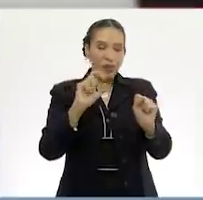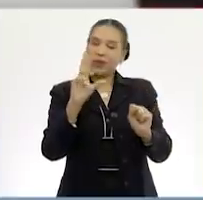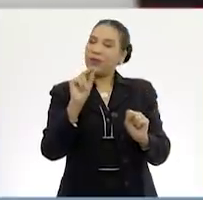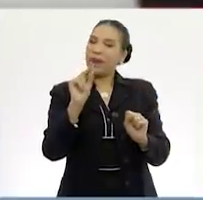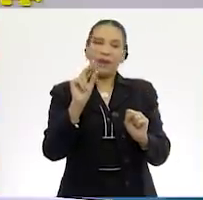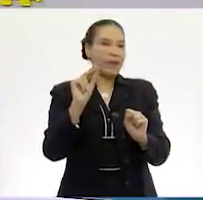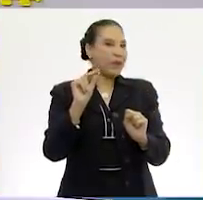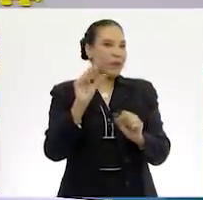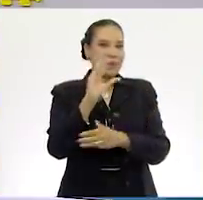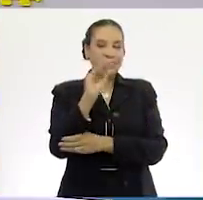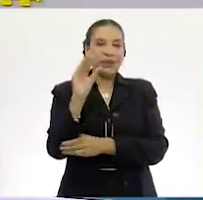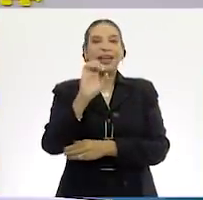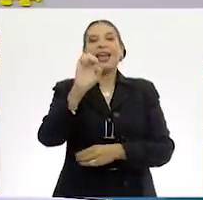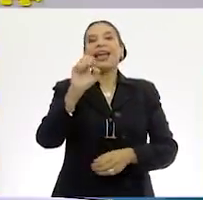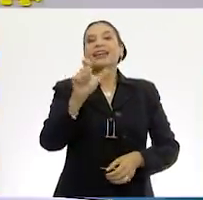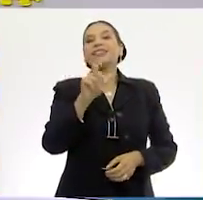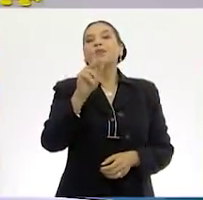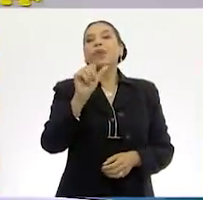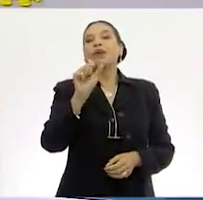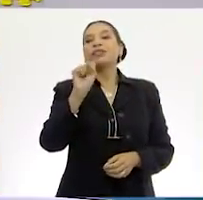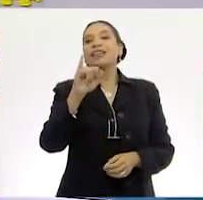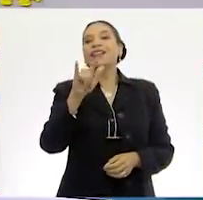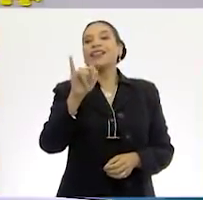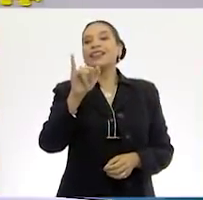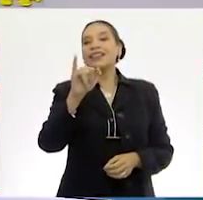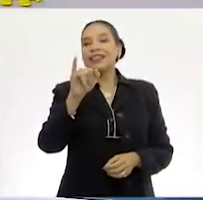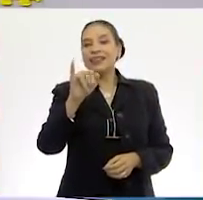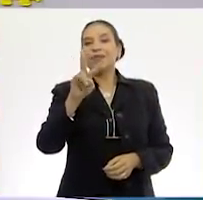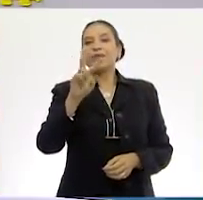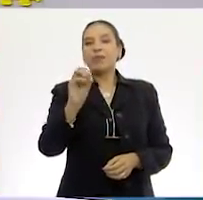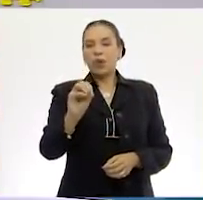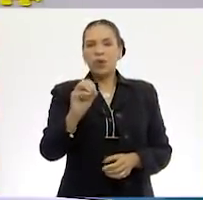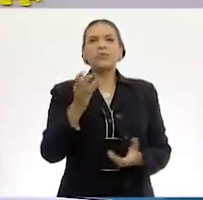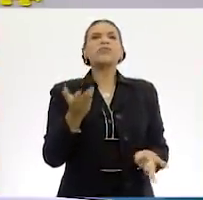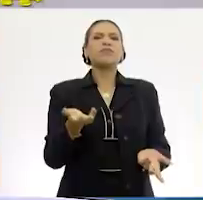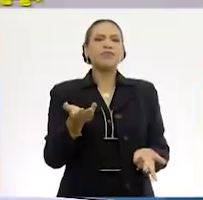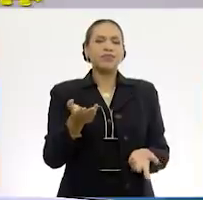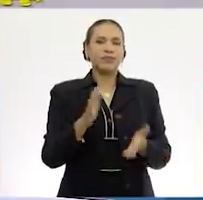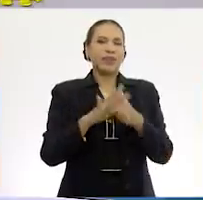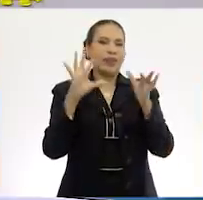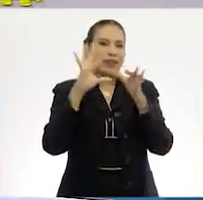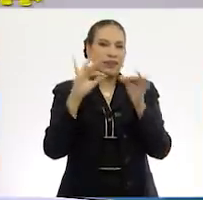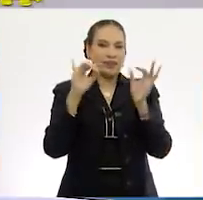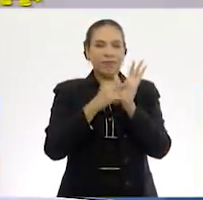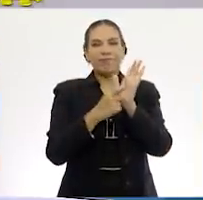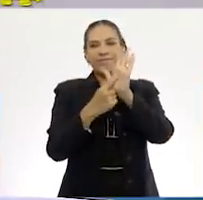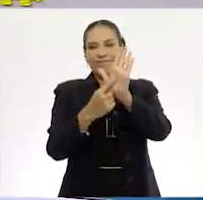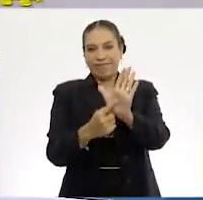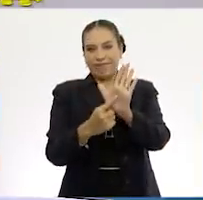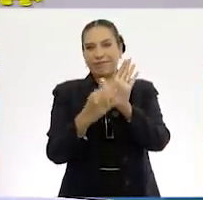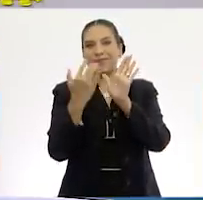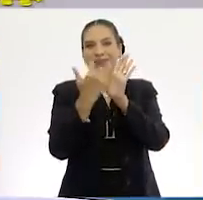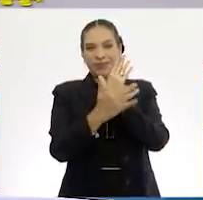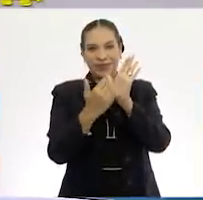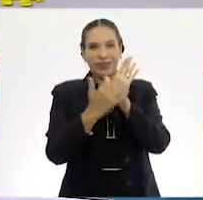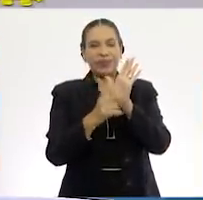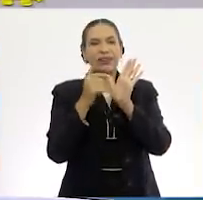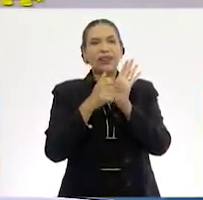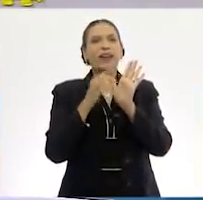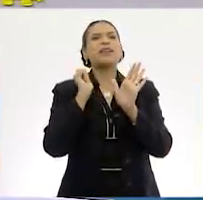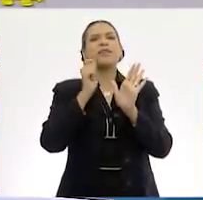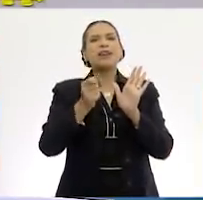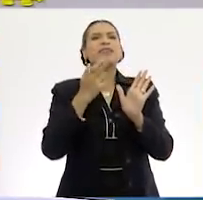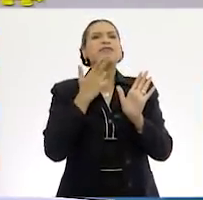No, Ton, expositivo. Texto expositivo, ¿recuerdas? Los textos expositivos tienen